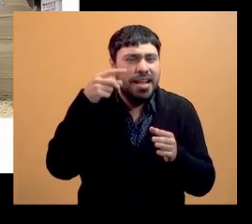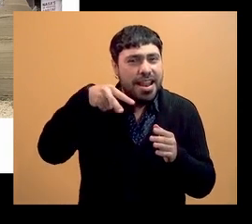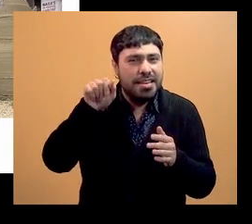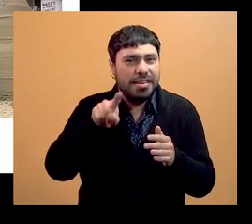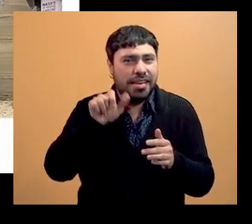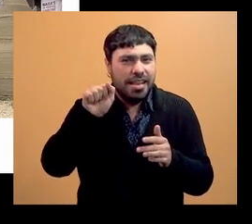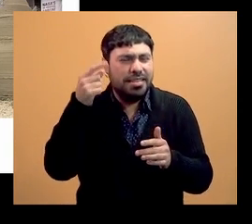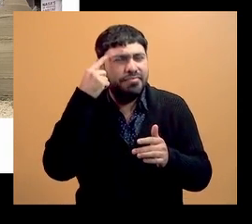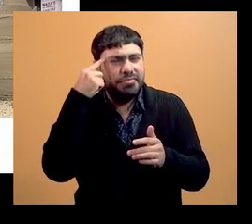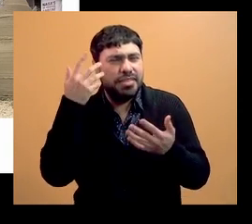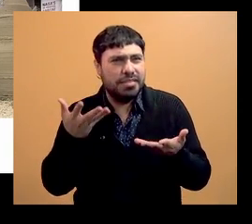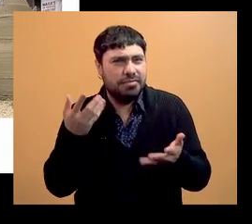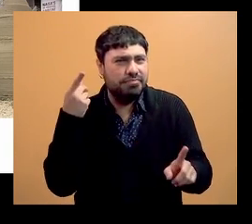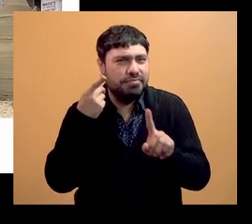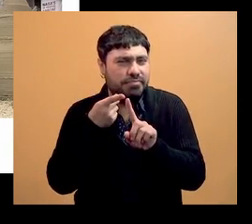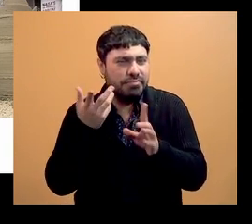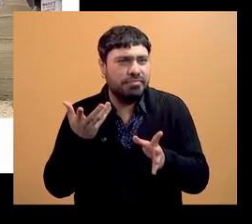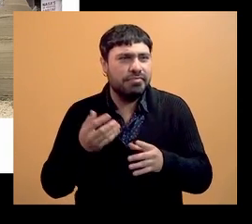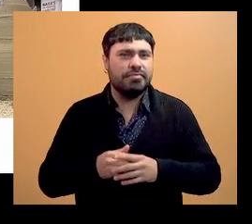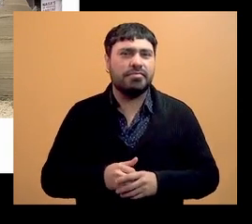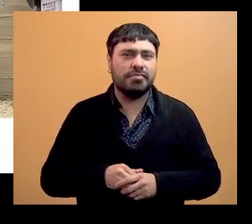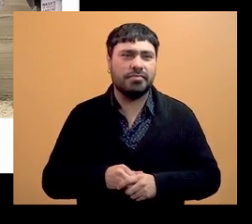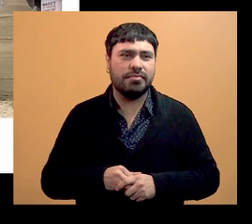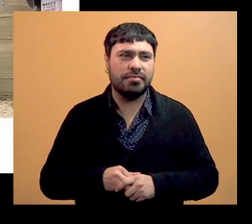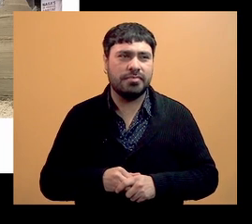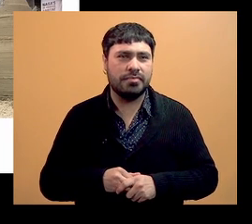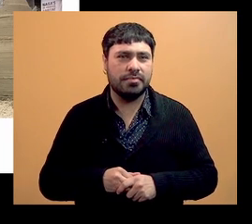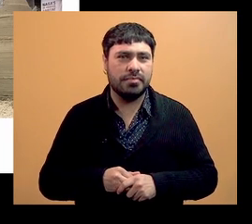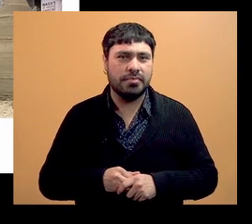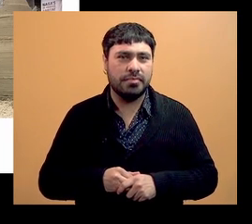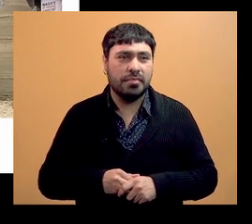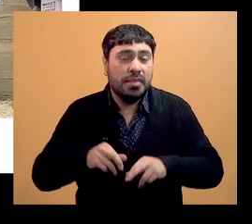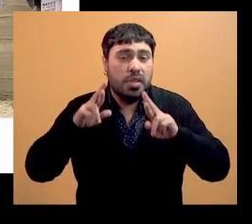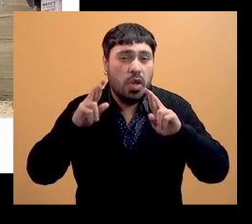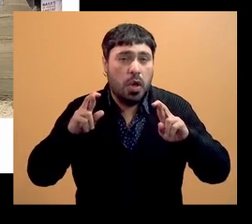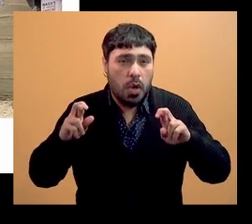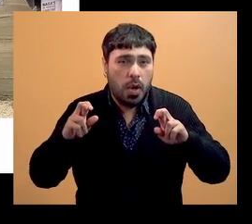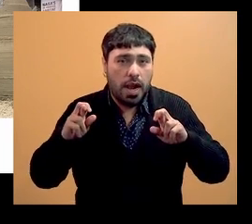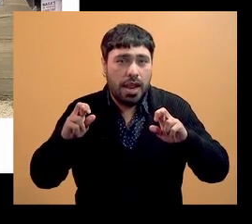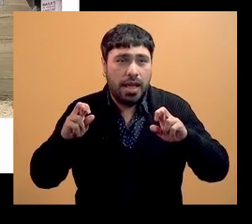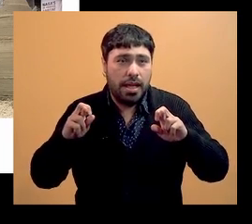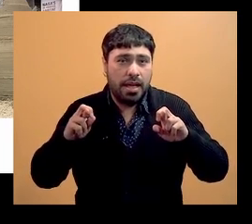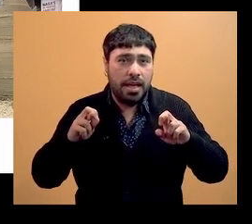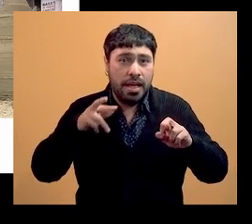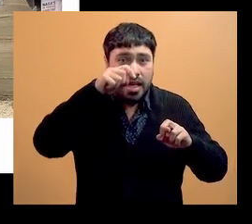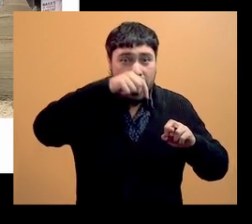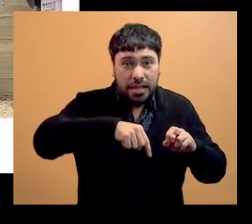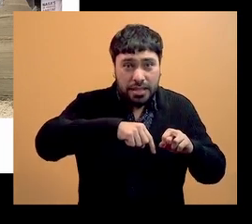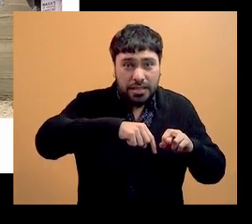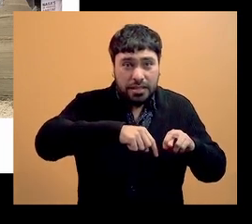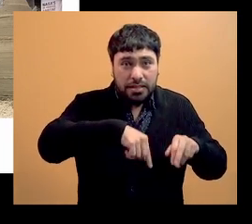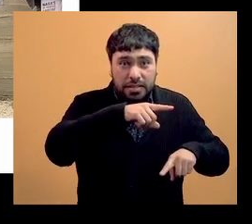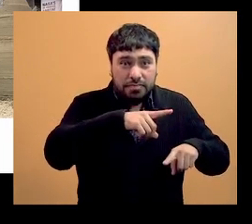que es interesante y donde están enfocando recursos es a la ampliación de materiales que se pueden utilizar en el espacio, ya con FDM, porque existe